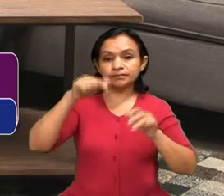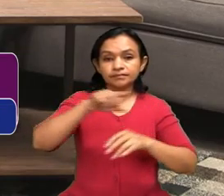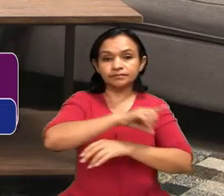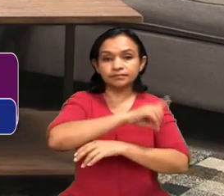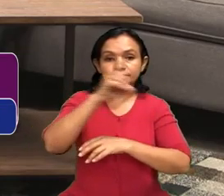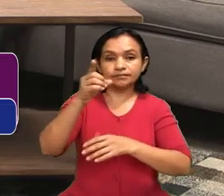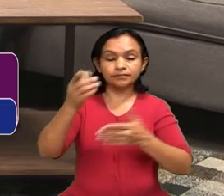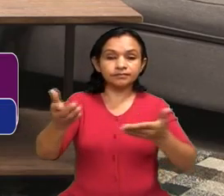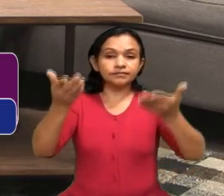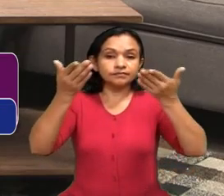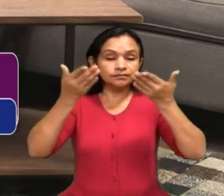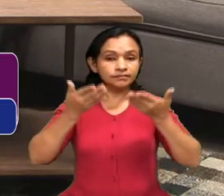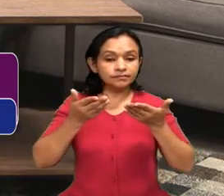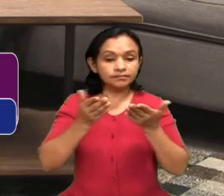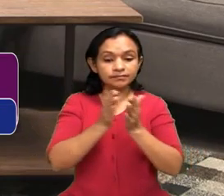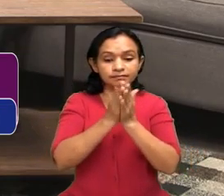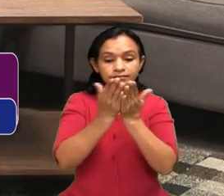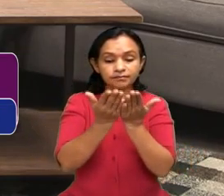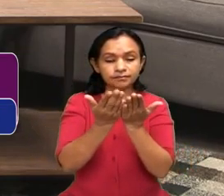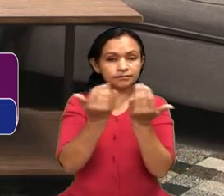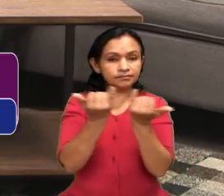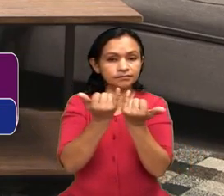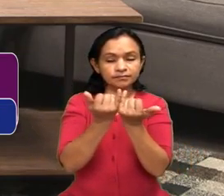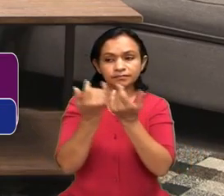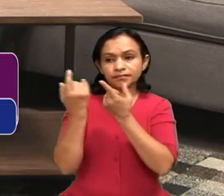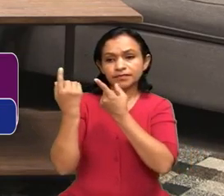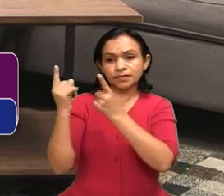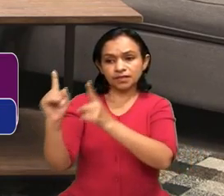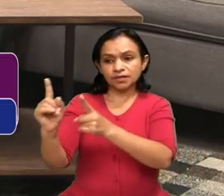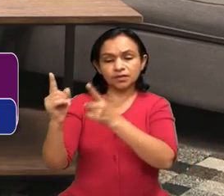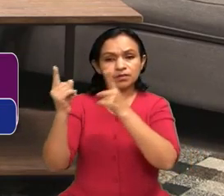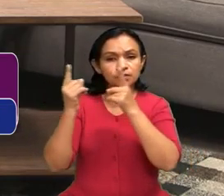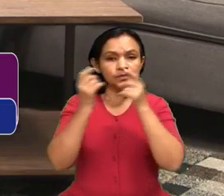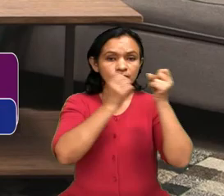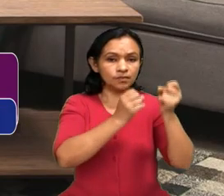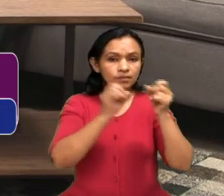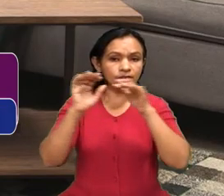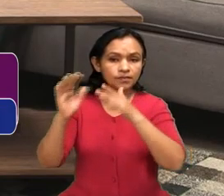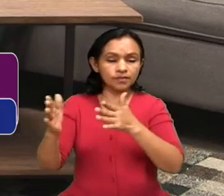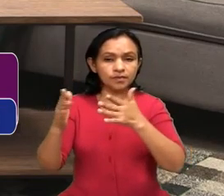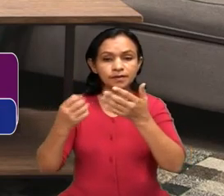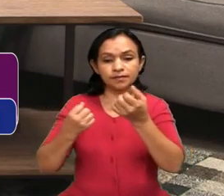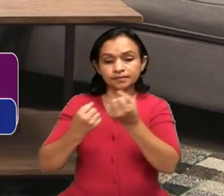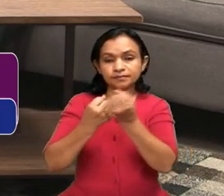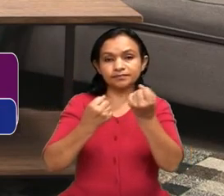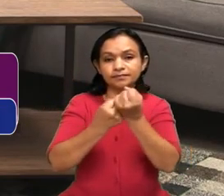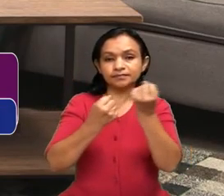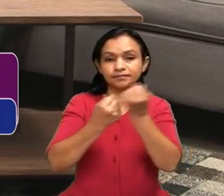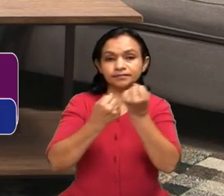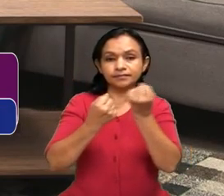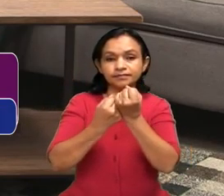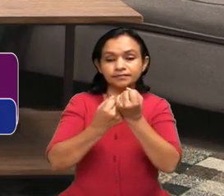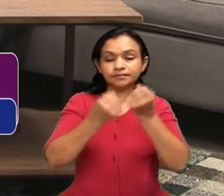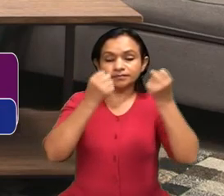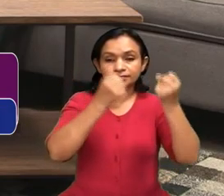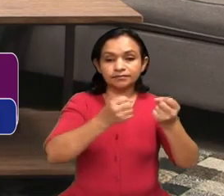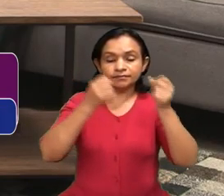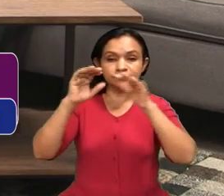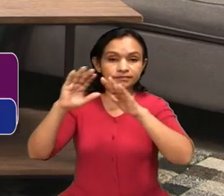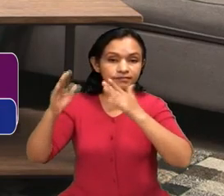una práctica de igualdad y complementariedad de género